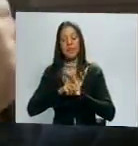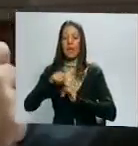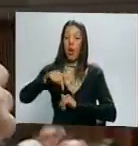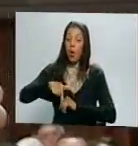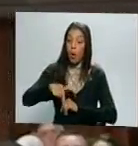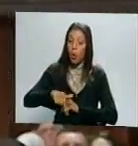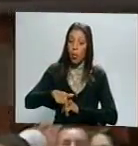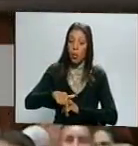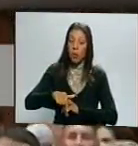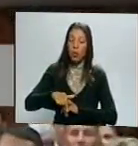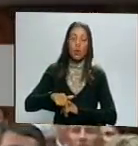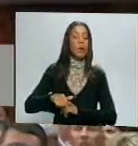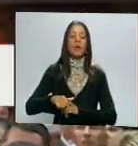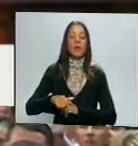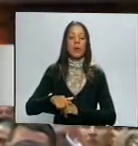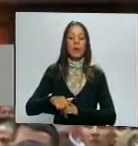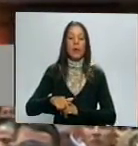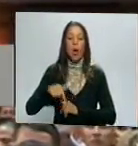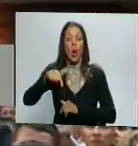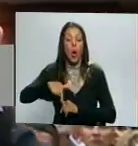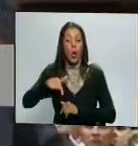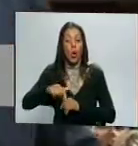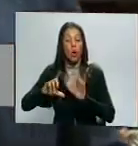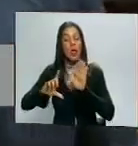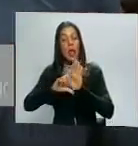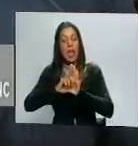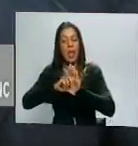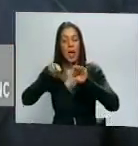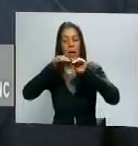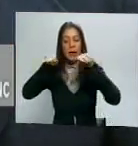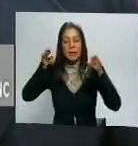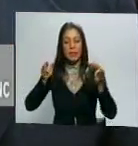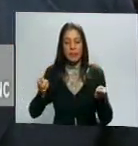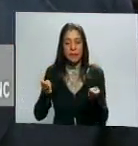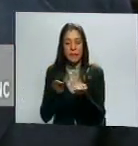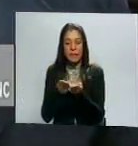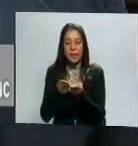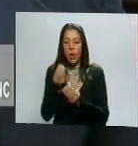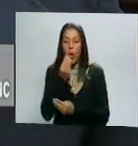aprobando, vamos a aprobar hoy esta ley constitucional del CLAP.